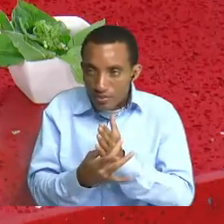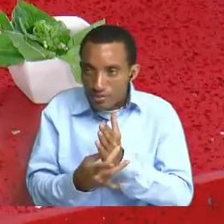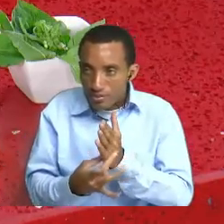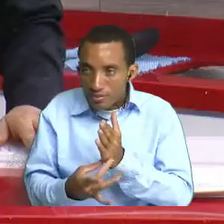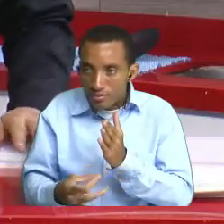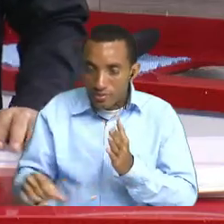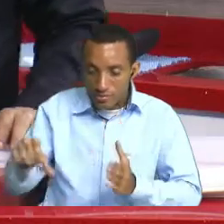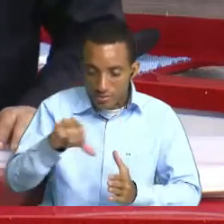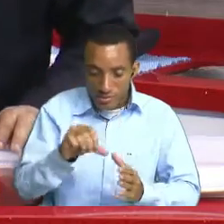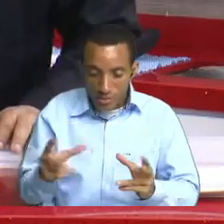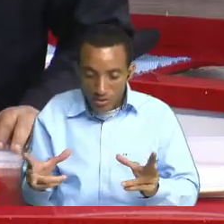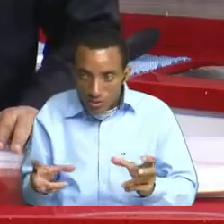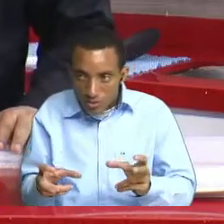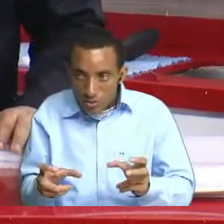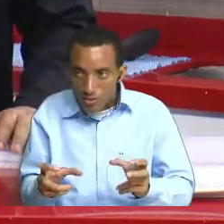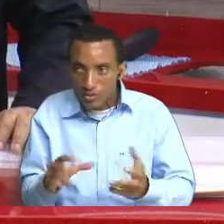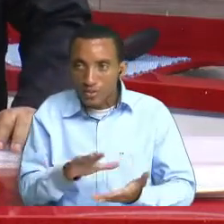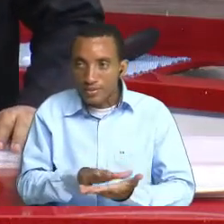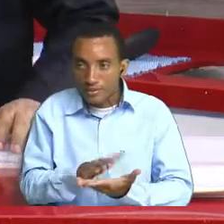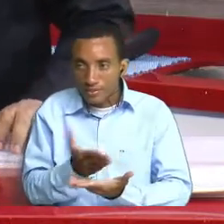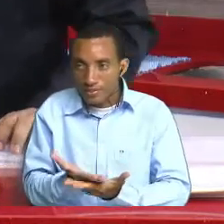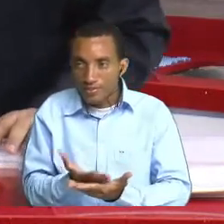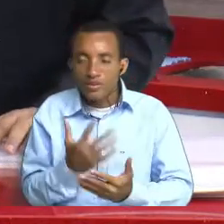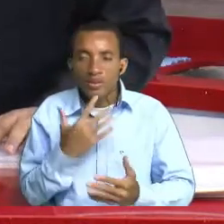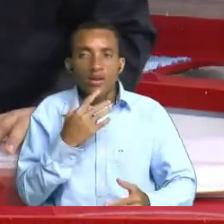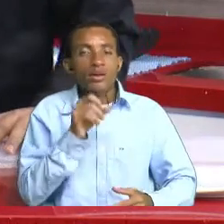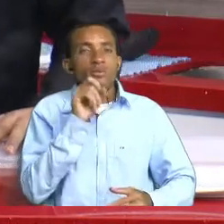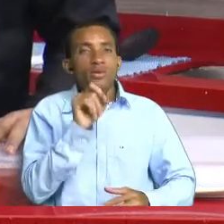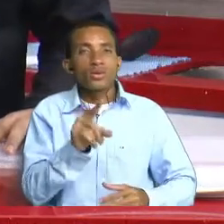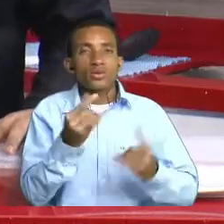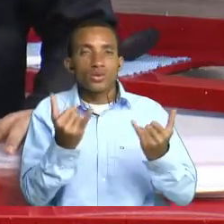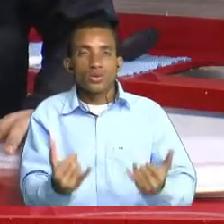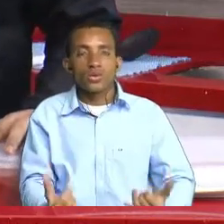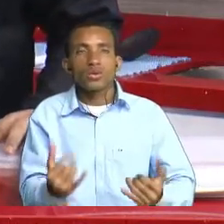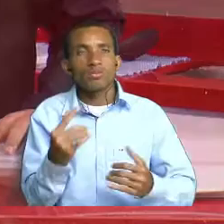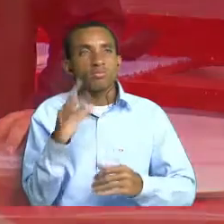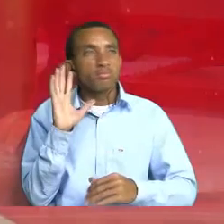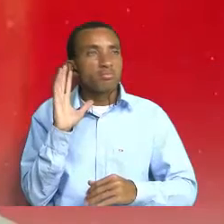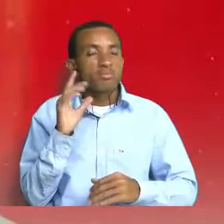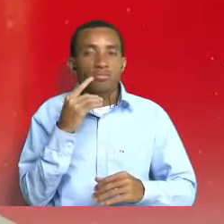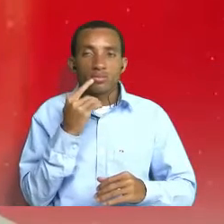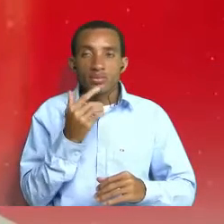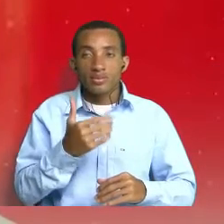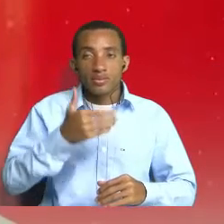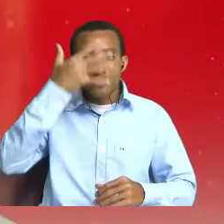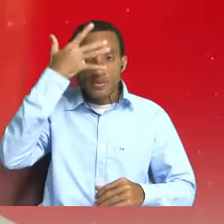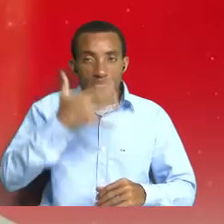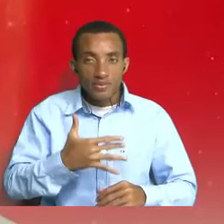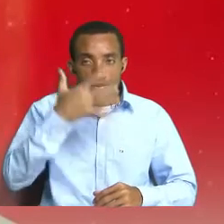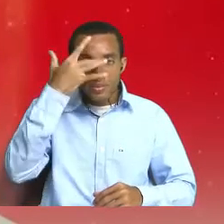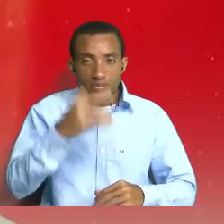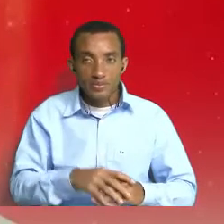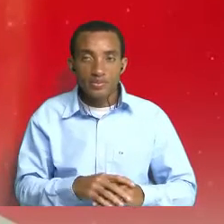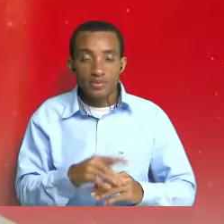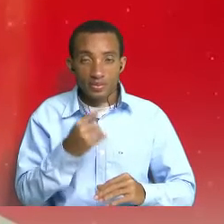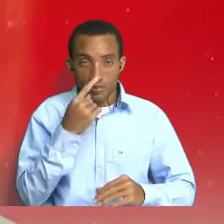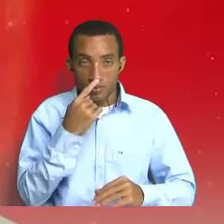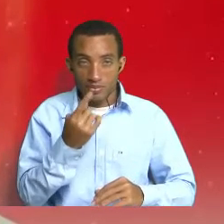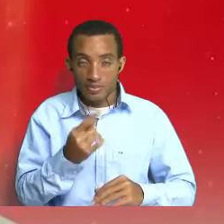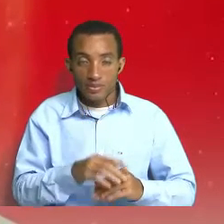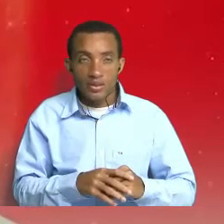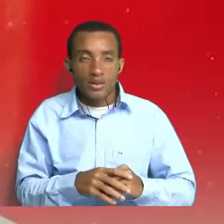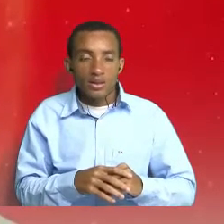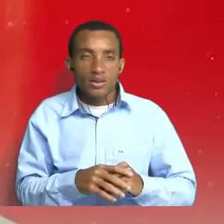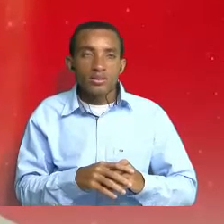bueno wilshere en una de las preguntas que han transcurrido durante estos días por nuestra fanpage de facebook y ambos ha sido